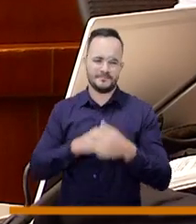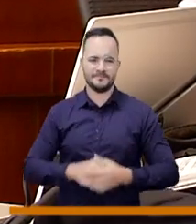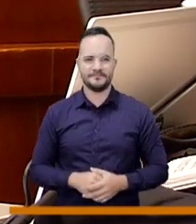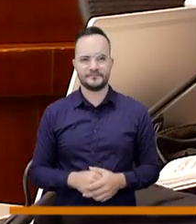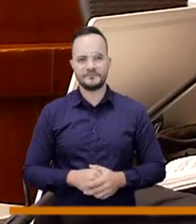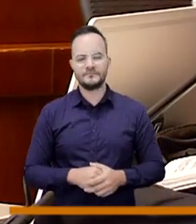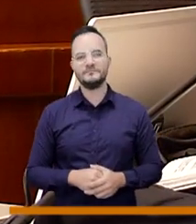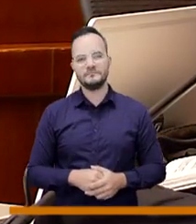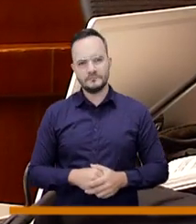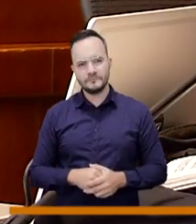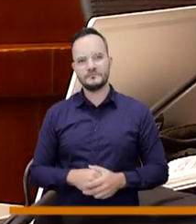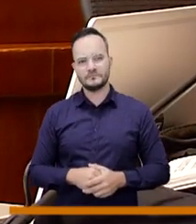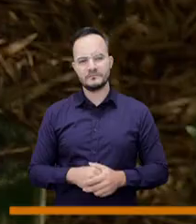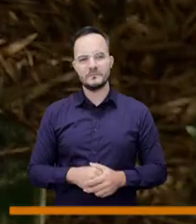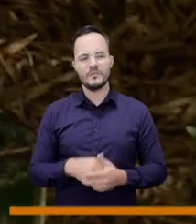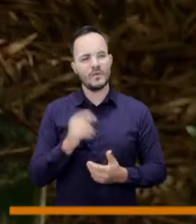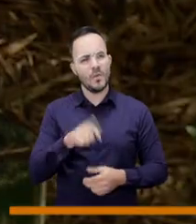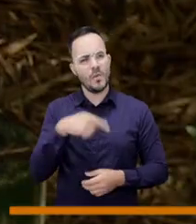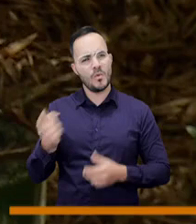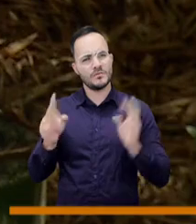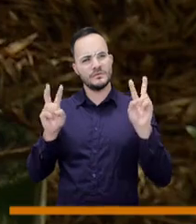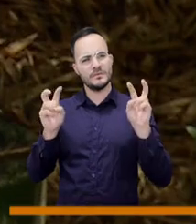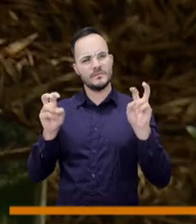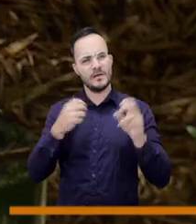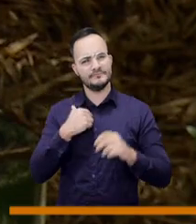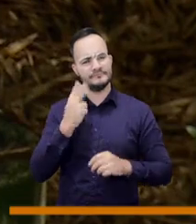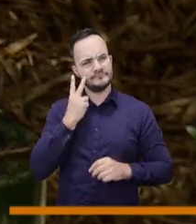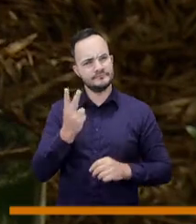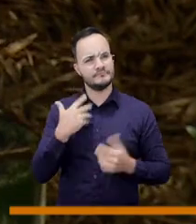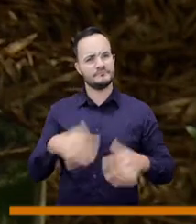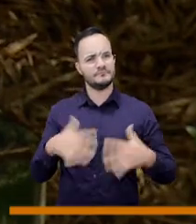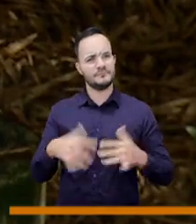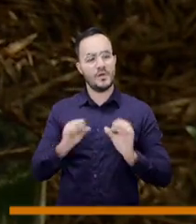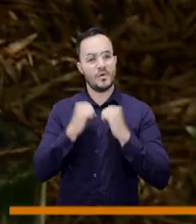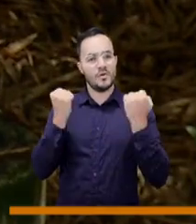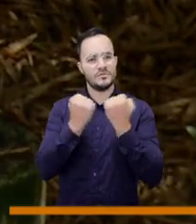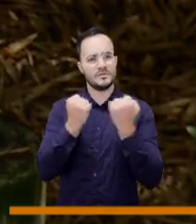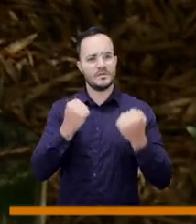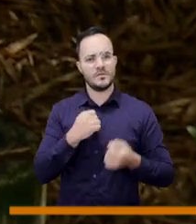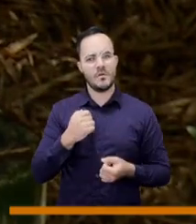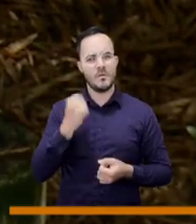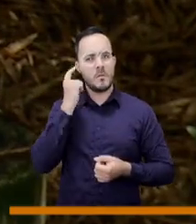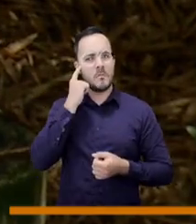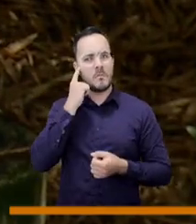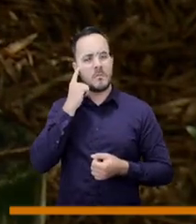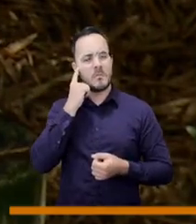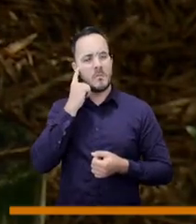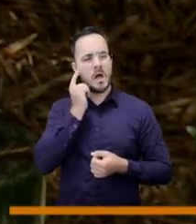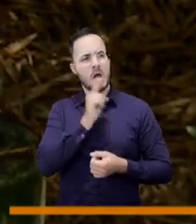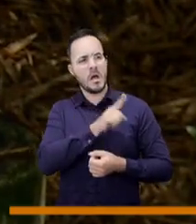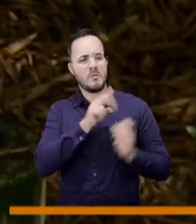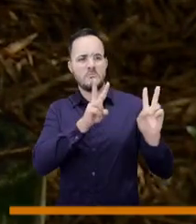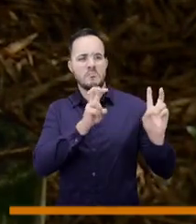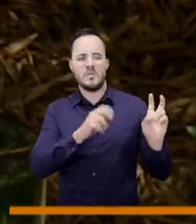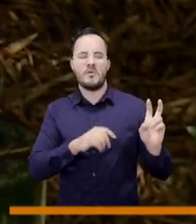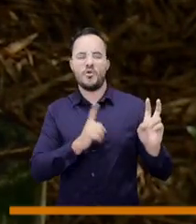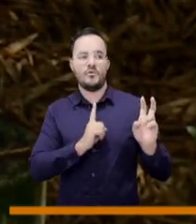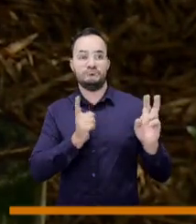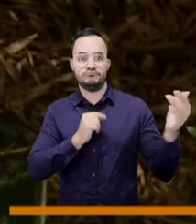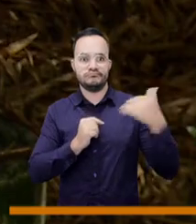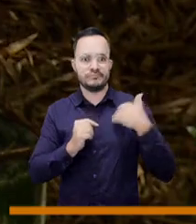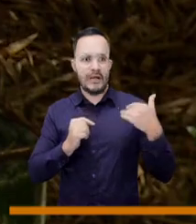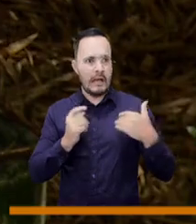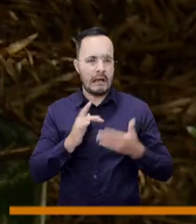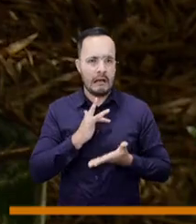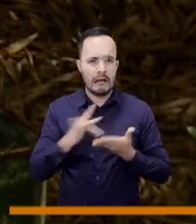vaya bien. Bueno, y también hay otro tema, por ejemplo, no contaba el Consejo con tener que ocuparse de manera urgente